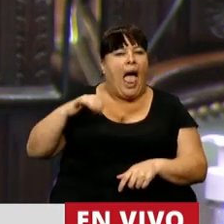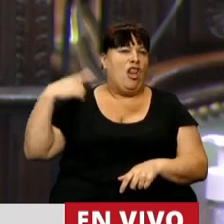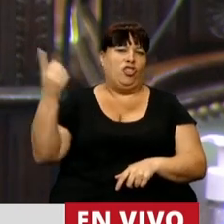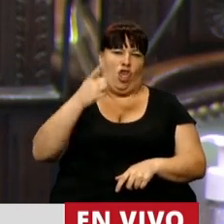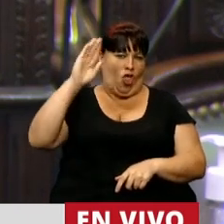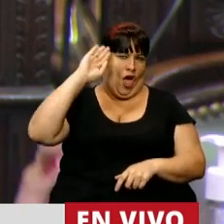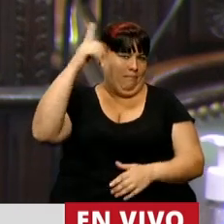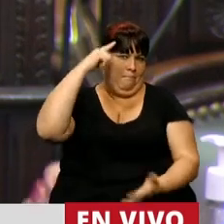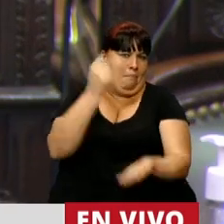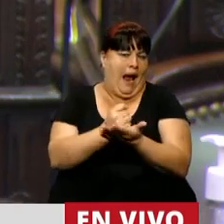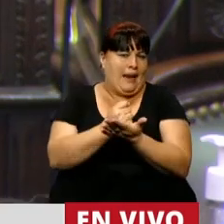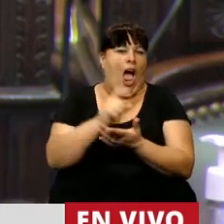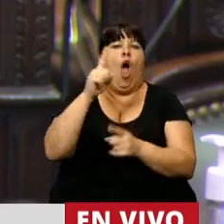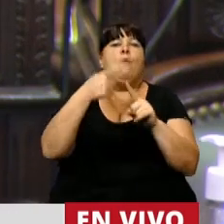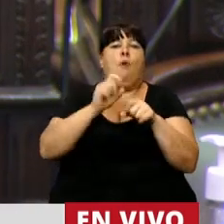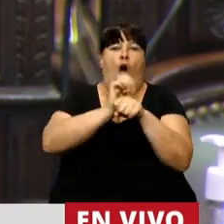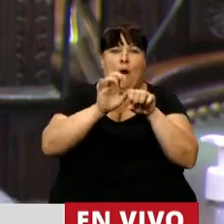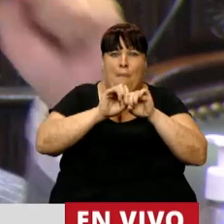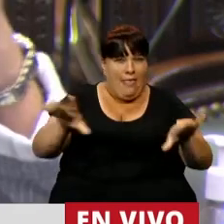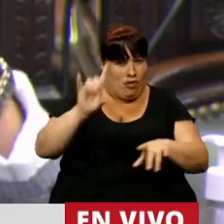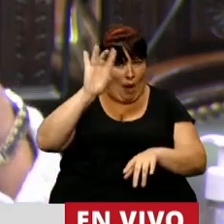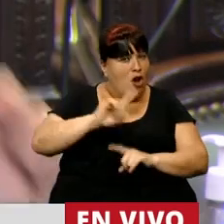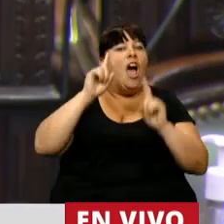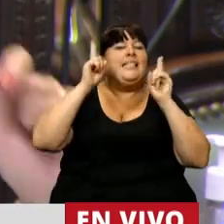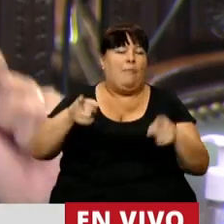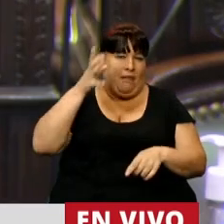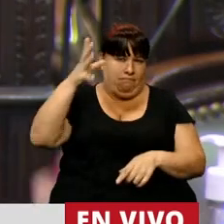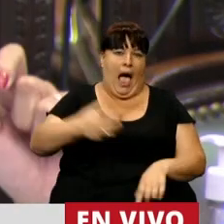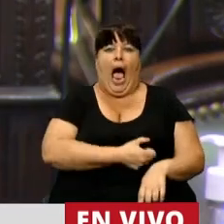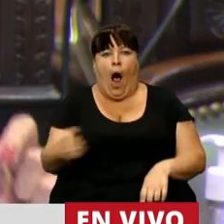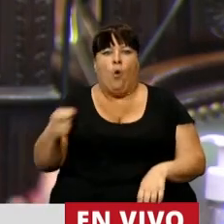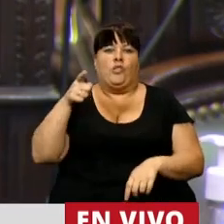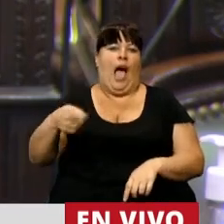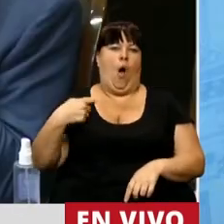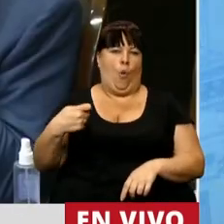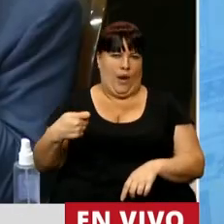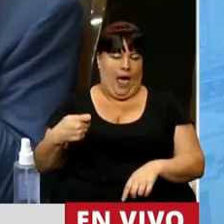a recordar, no solo por la pandemia, sino por el brutal ajuste a nuestros